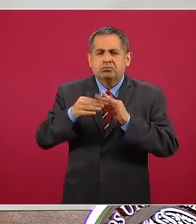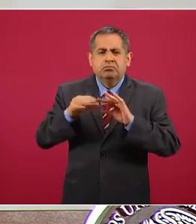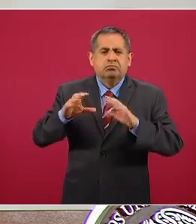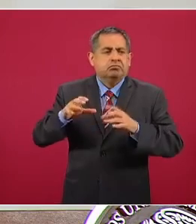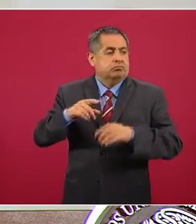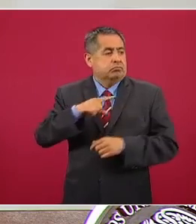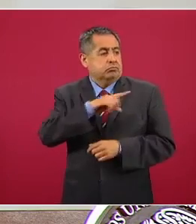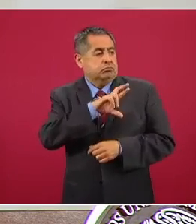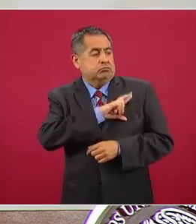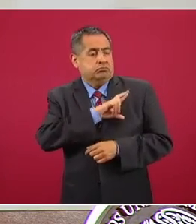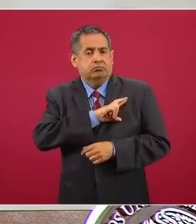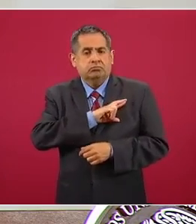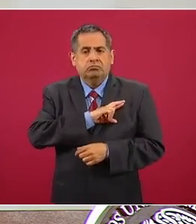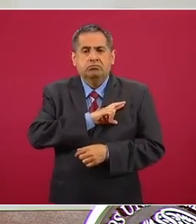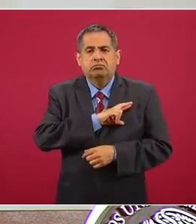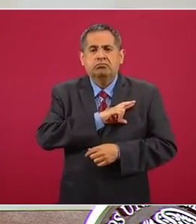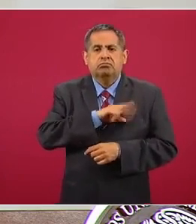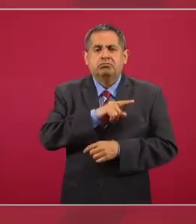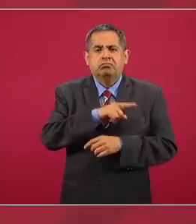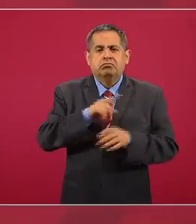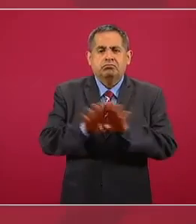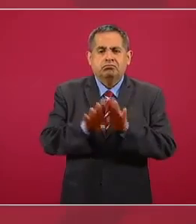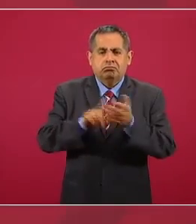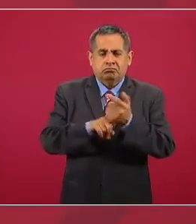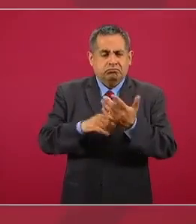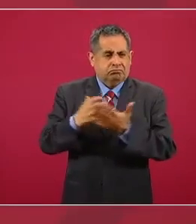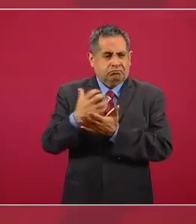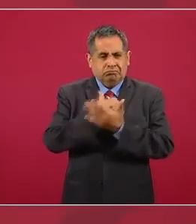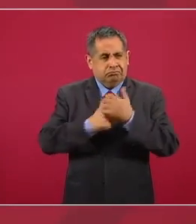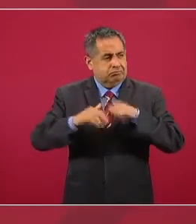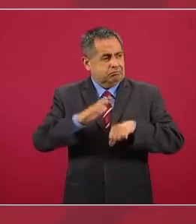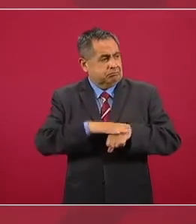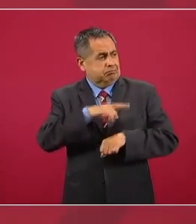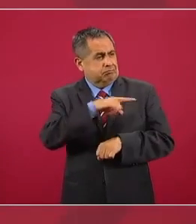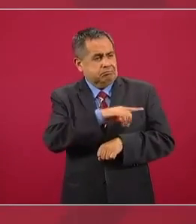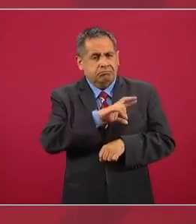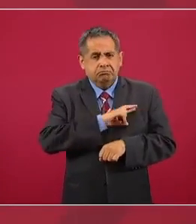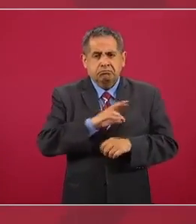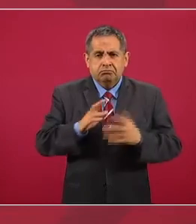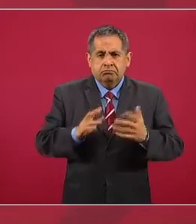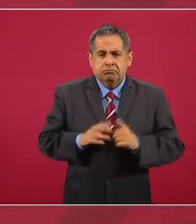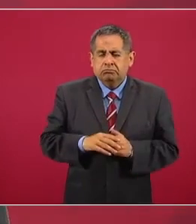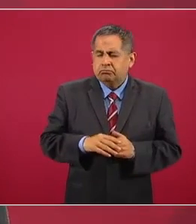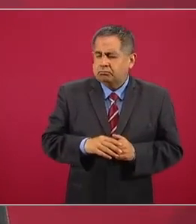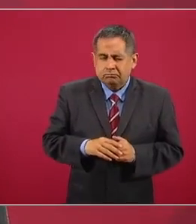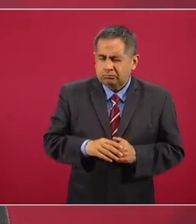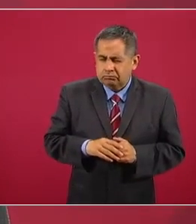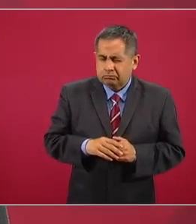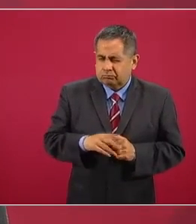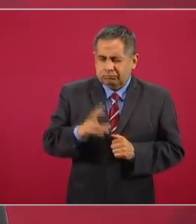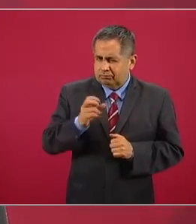sector privado se gana más, lo cual no es